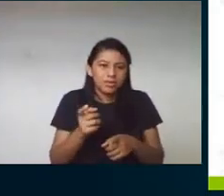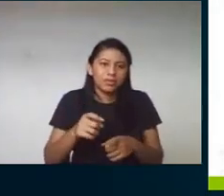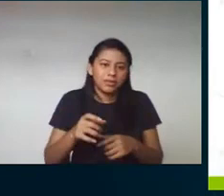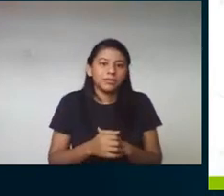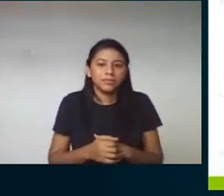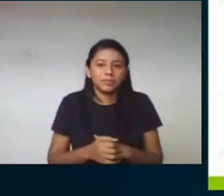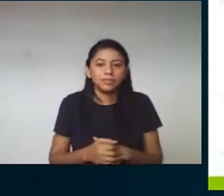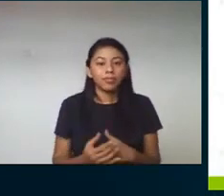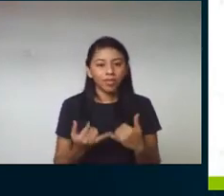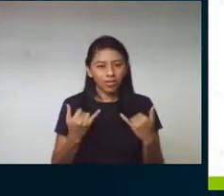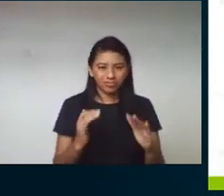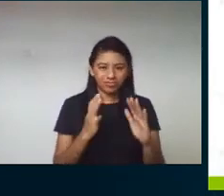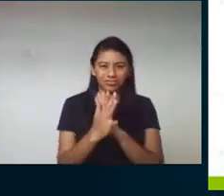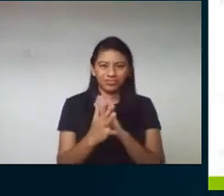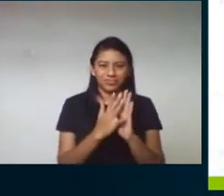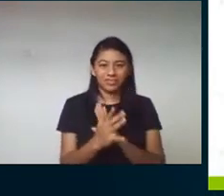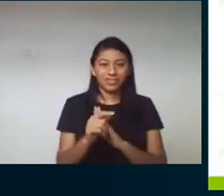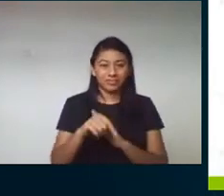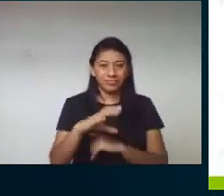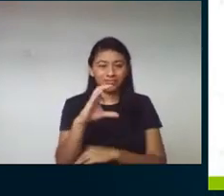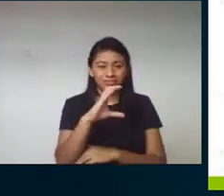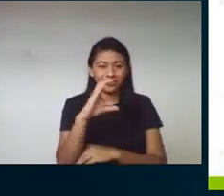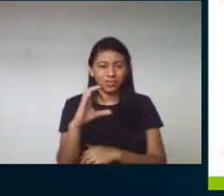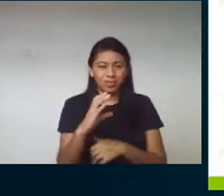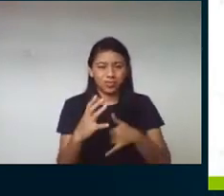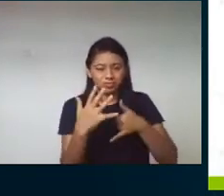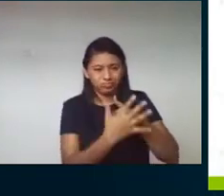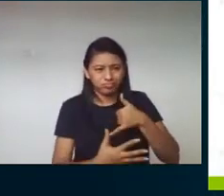nos concierne el día de hoy.